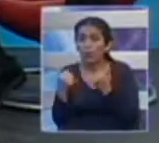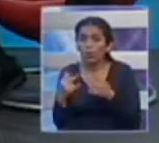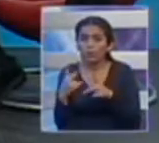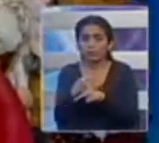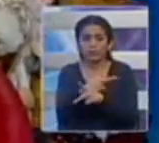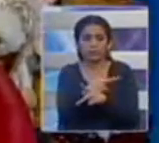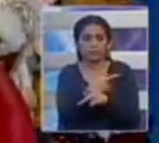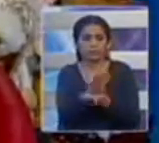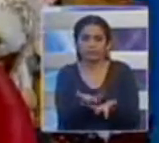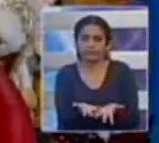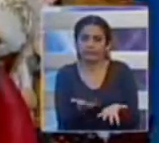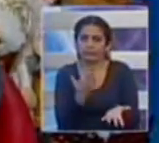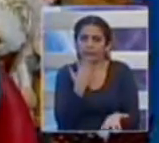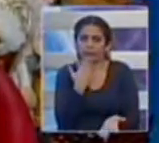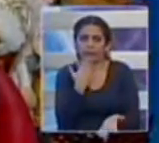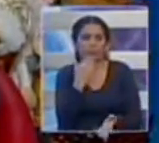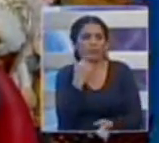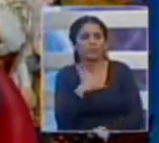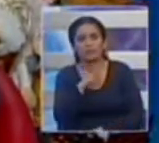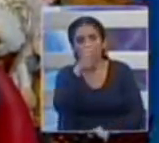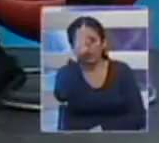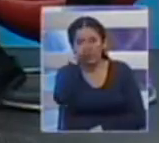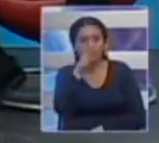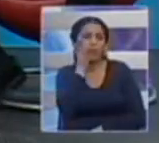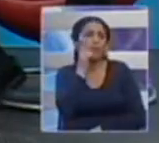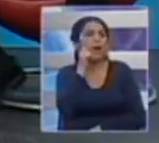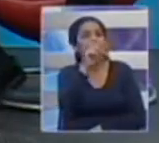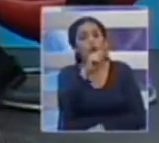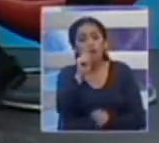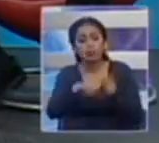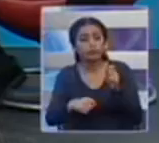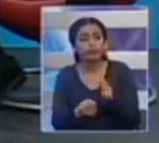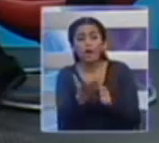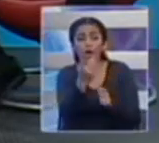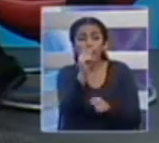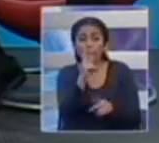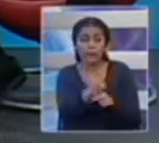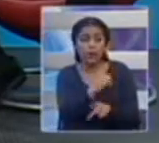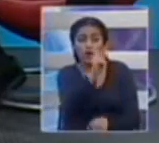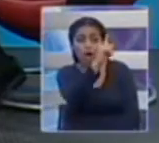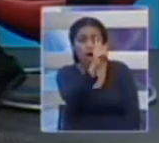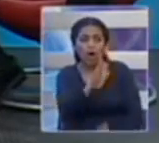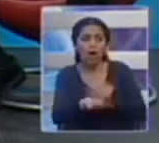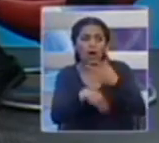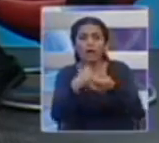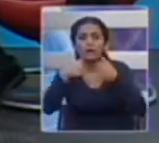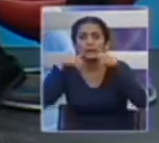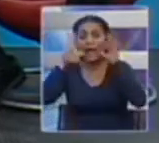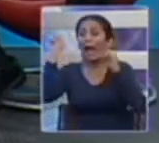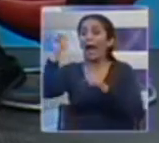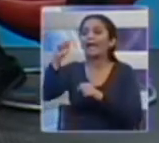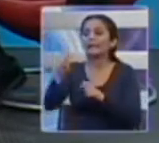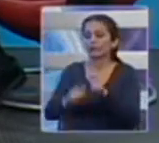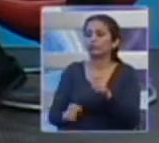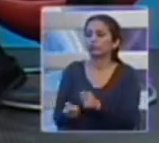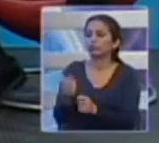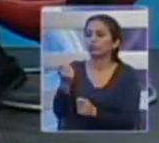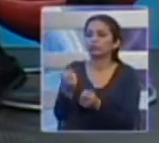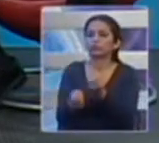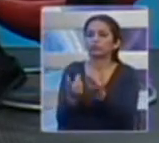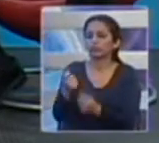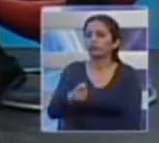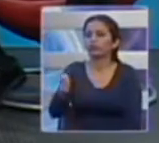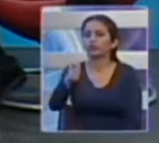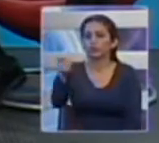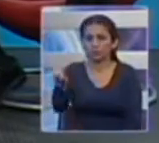no juegues con esto, con así otro, es. Y viene diciembre y haces todo lo contrario. Así esa es una situación de cultura, definitivamente. Lo otro, que cuando se quema también los